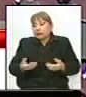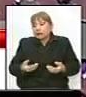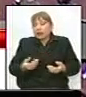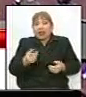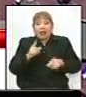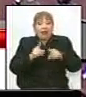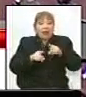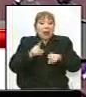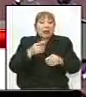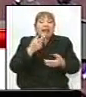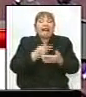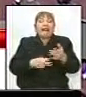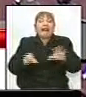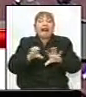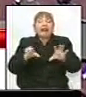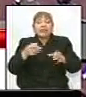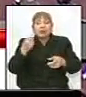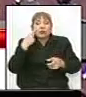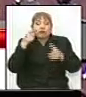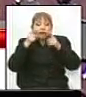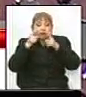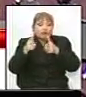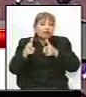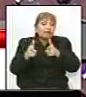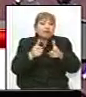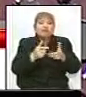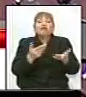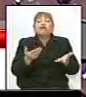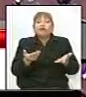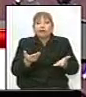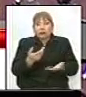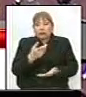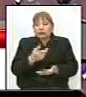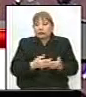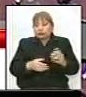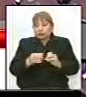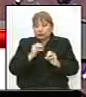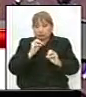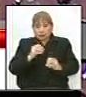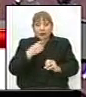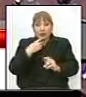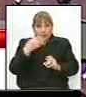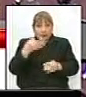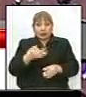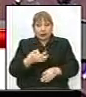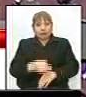qué medidas están adoptando ustedes para que esto sea